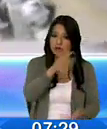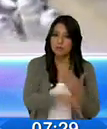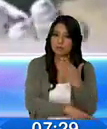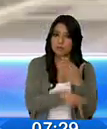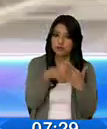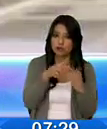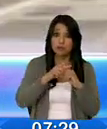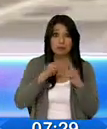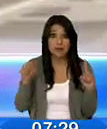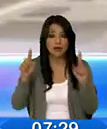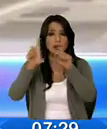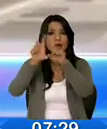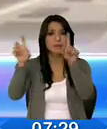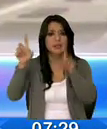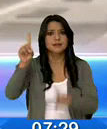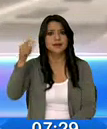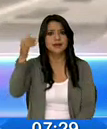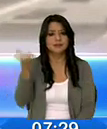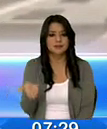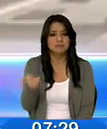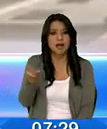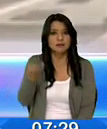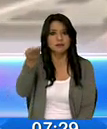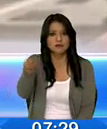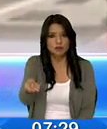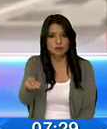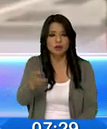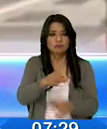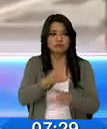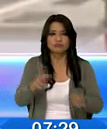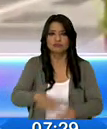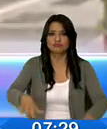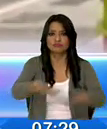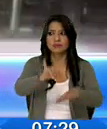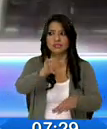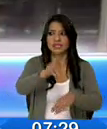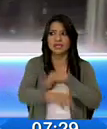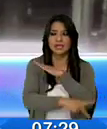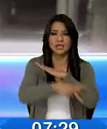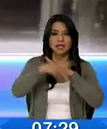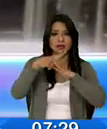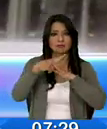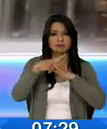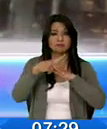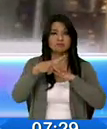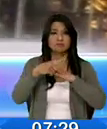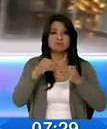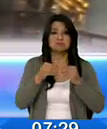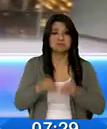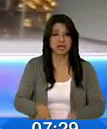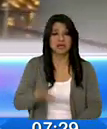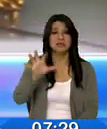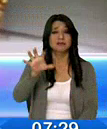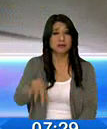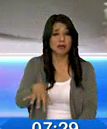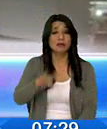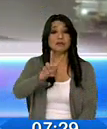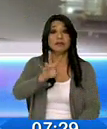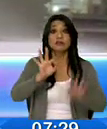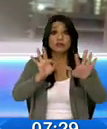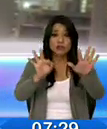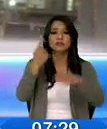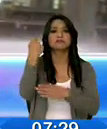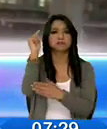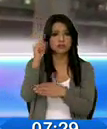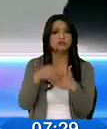se adjudicó al consorcio DGC. La exploración y explotación del campo Singe, con un presunto perjuicio al Estado ecuatoriano de 28